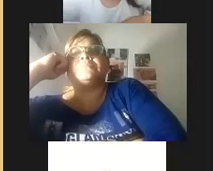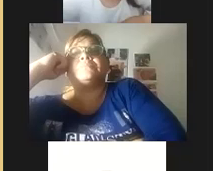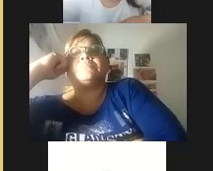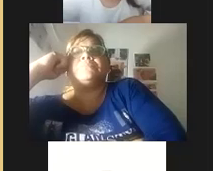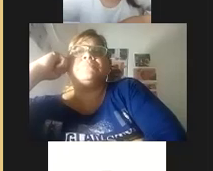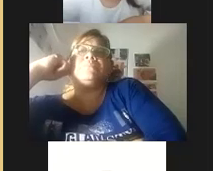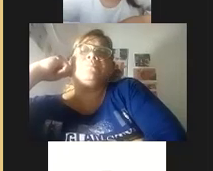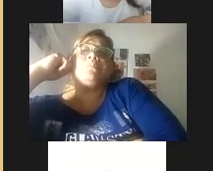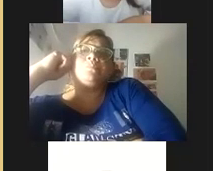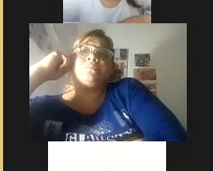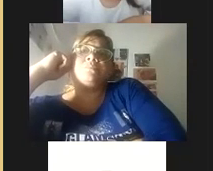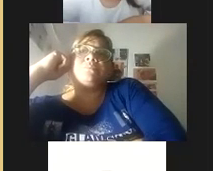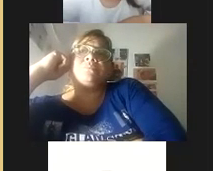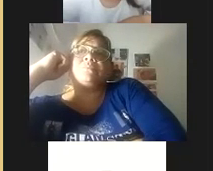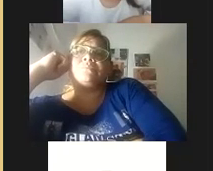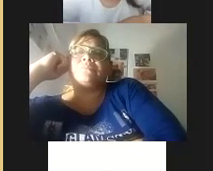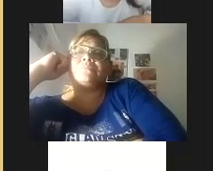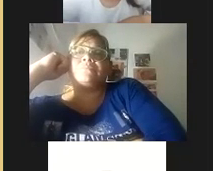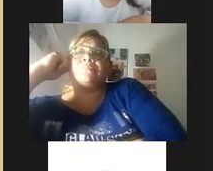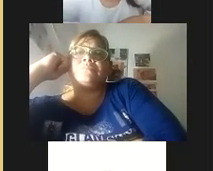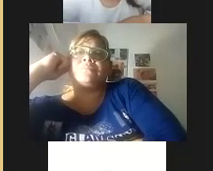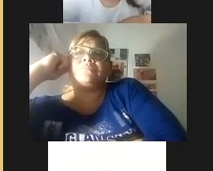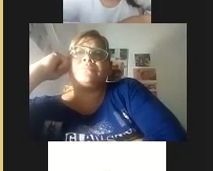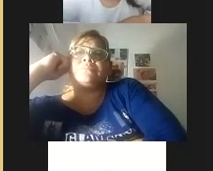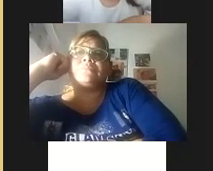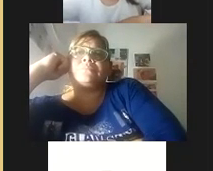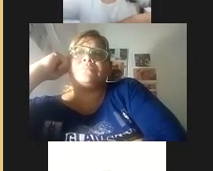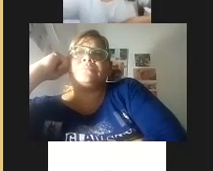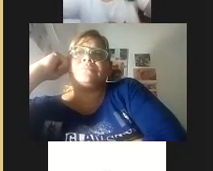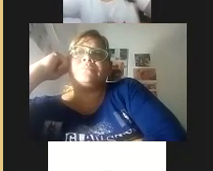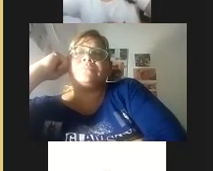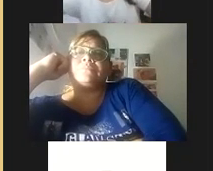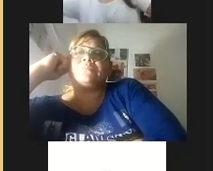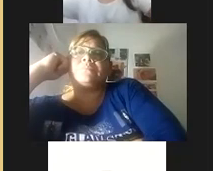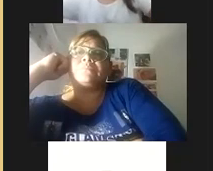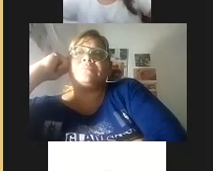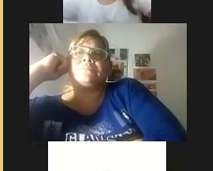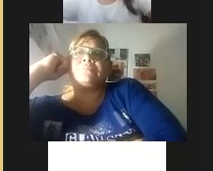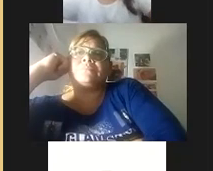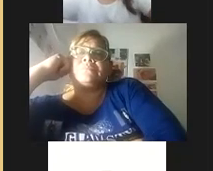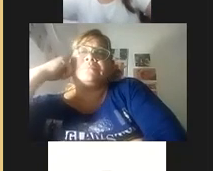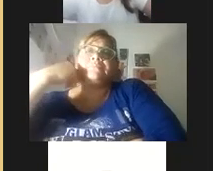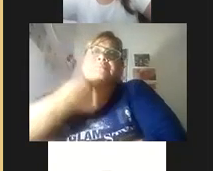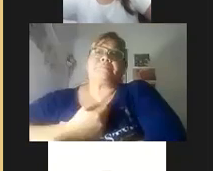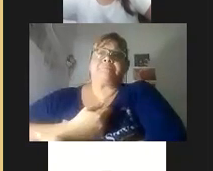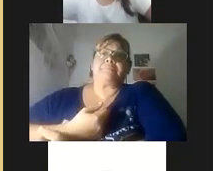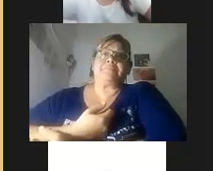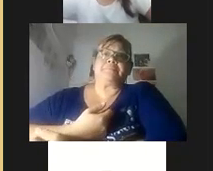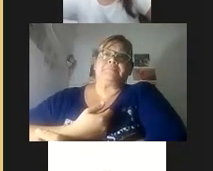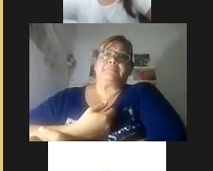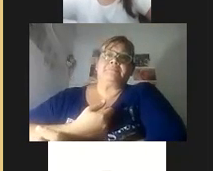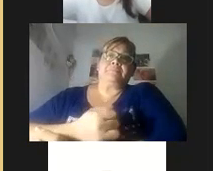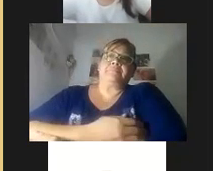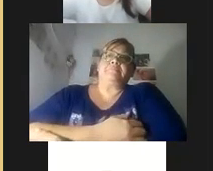Paulatinamente, con los años, se va reemplazando y ya en el adulto, la gran mayoría es